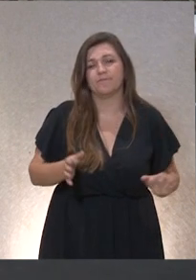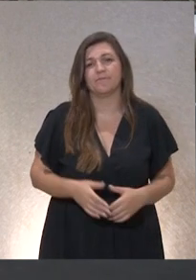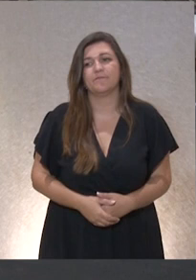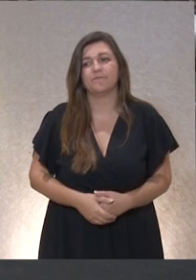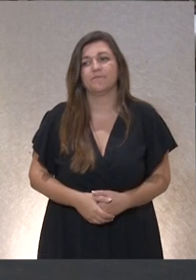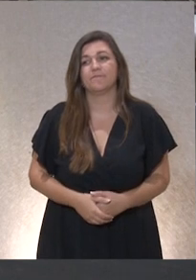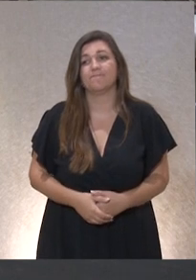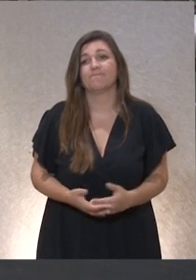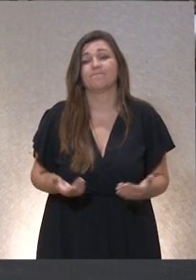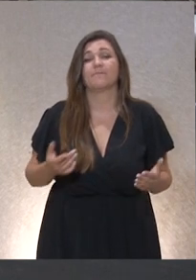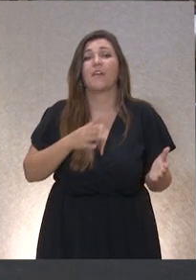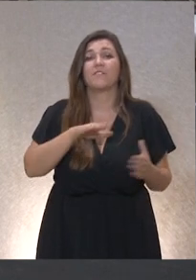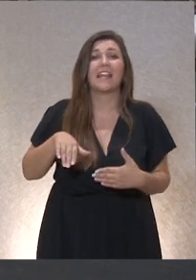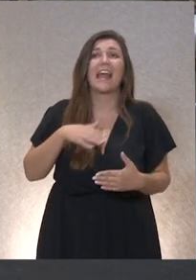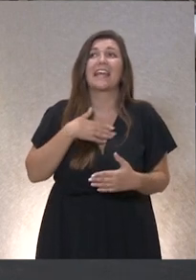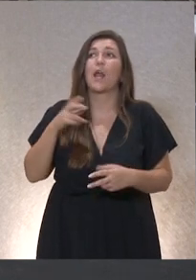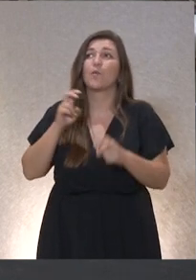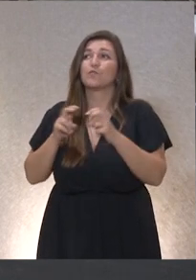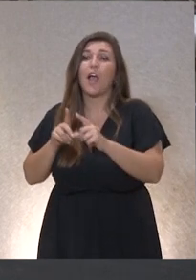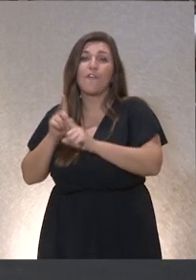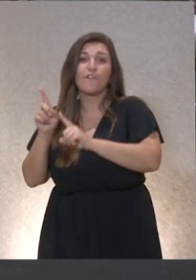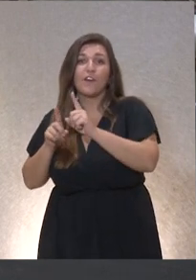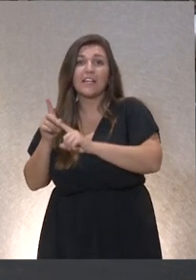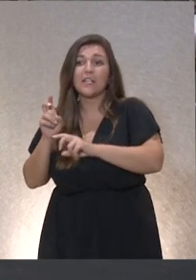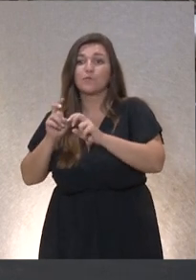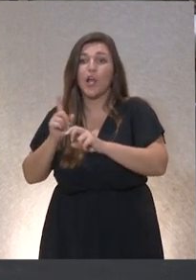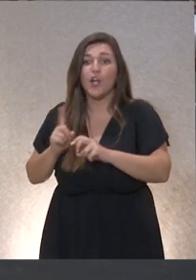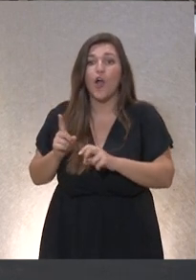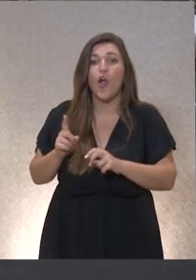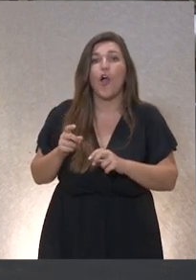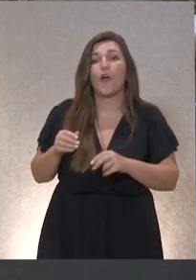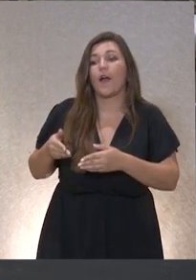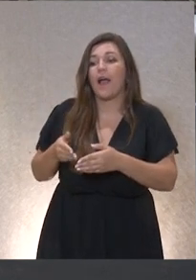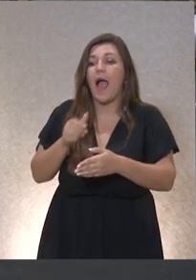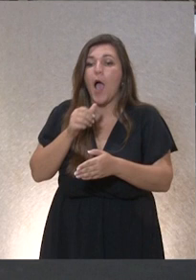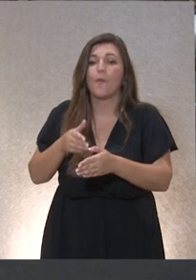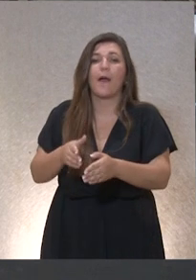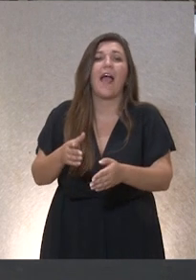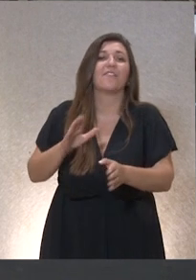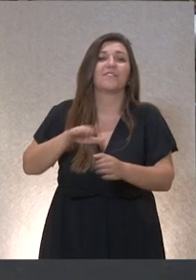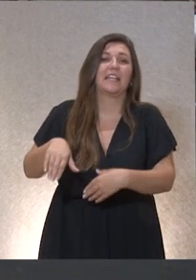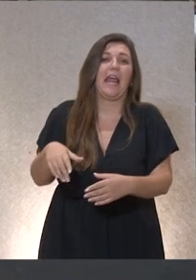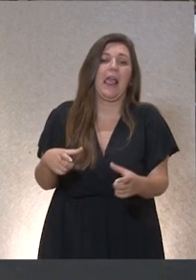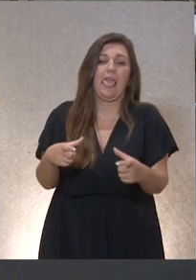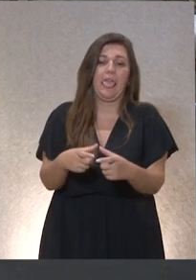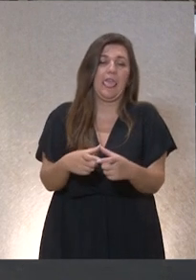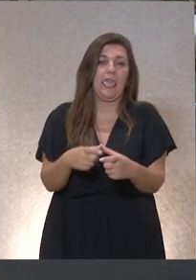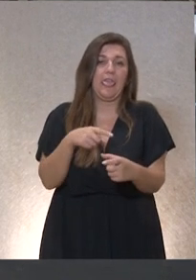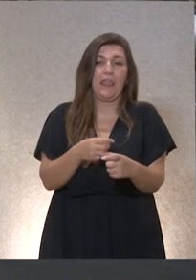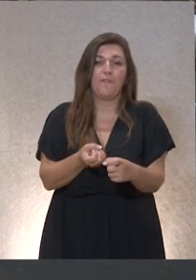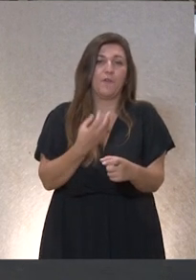entonces primero Busca una fuente cuando no la encuentra ya va a un arrollito y al final acaba en un charco y no se da cuenta